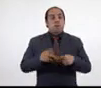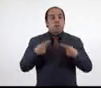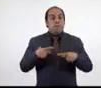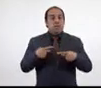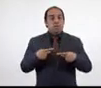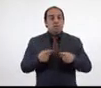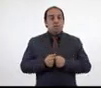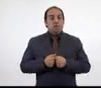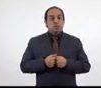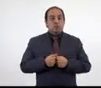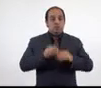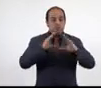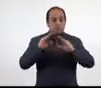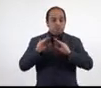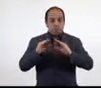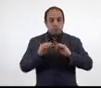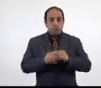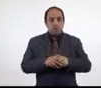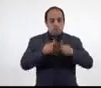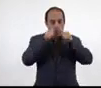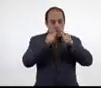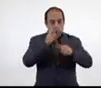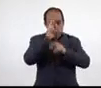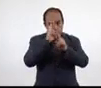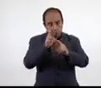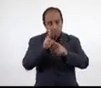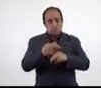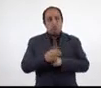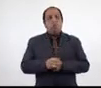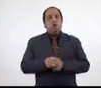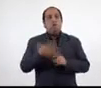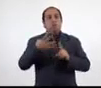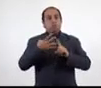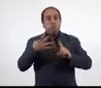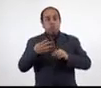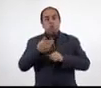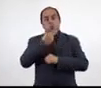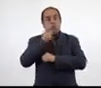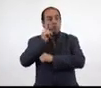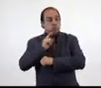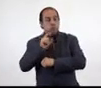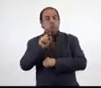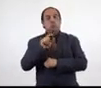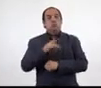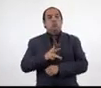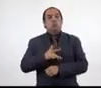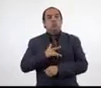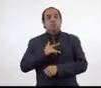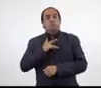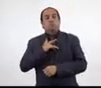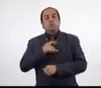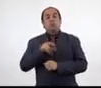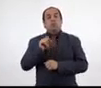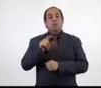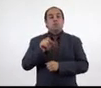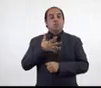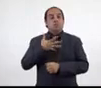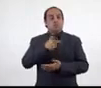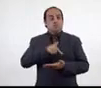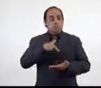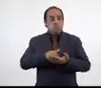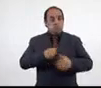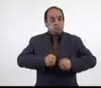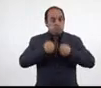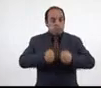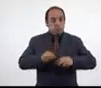con perspectiva de género, con perspectiva victimal, con toda la sensibilidad y además es un lugar que asegura las